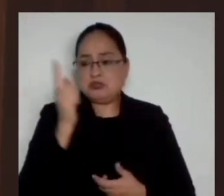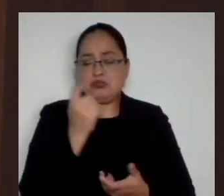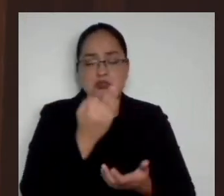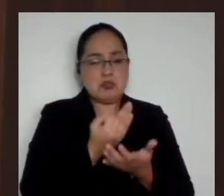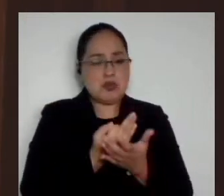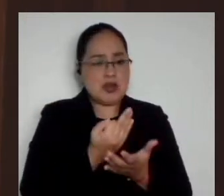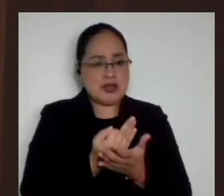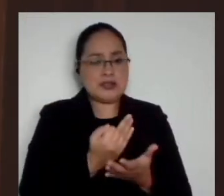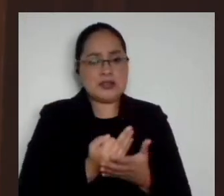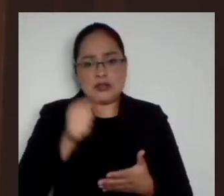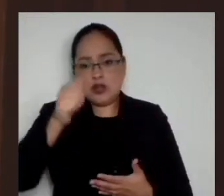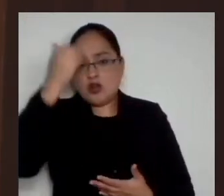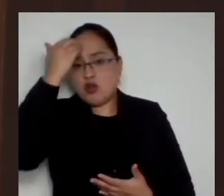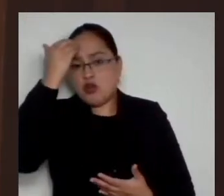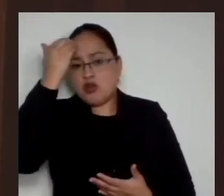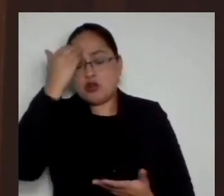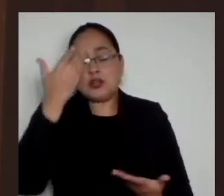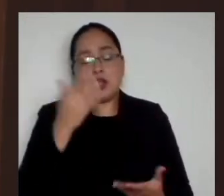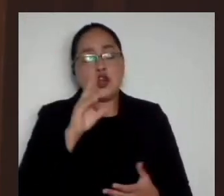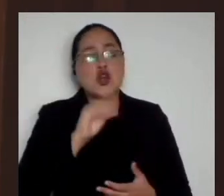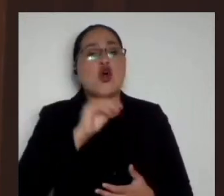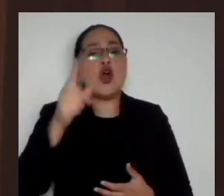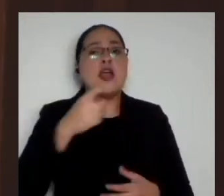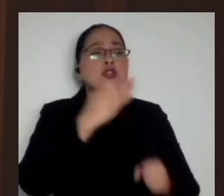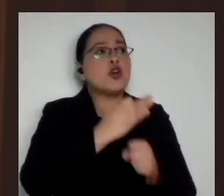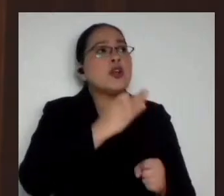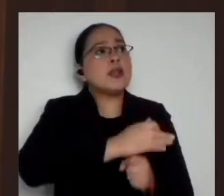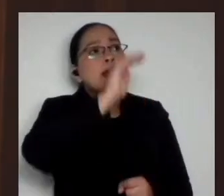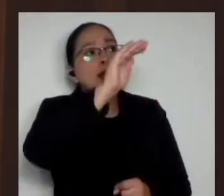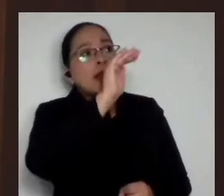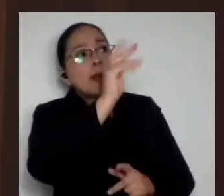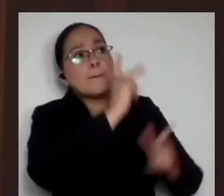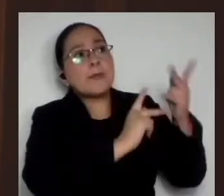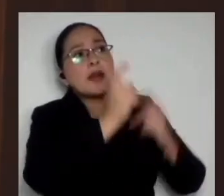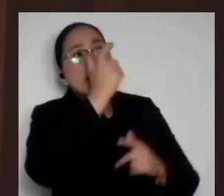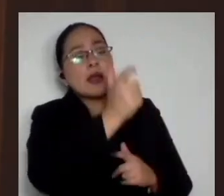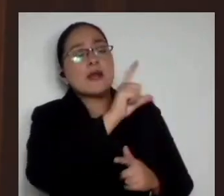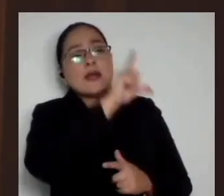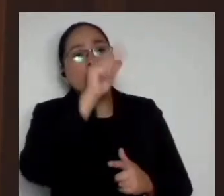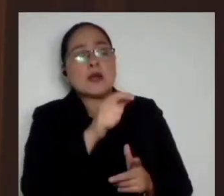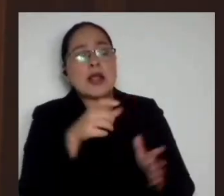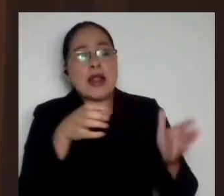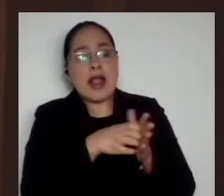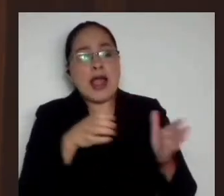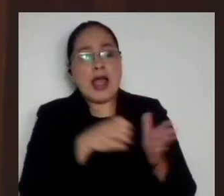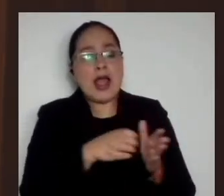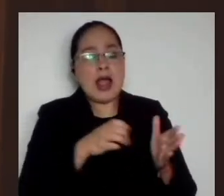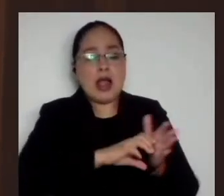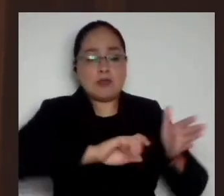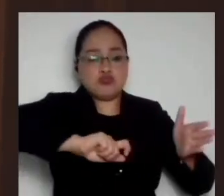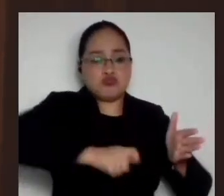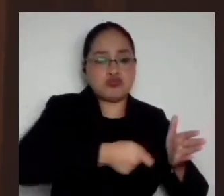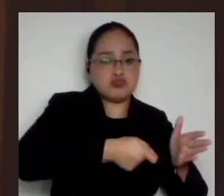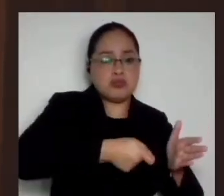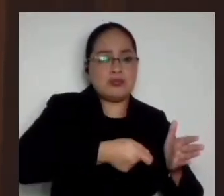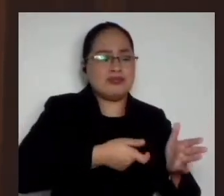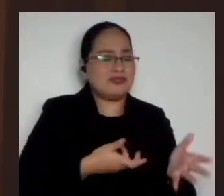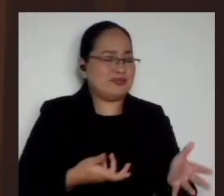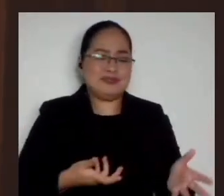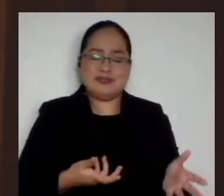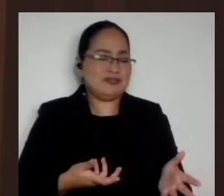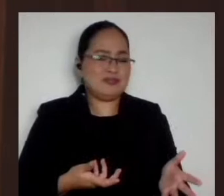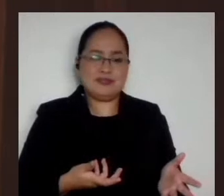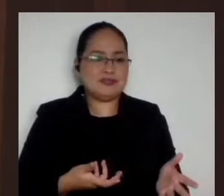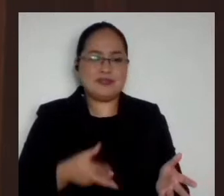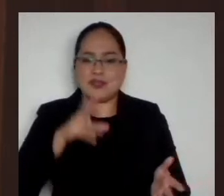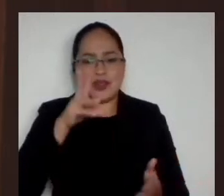es de que se vaya a pedir el dinero a los bancos y se guarde en la caja fuerte de cualquiera de las dependencias del gobierno estatal.